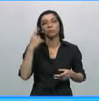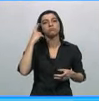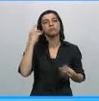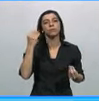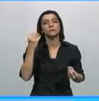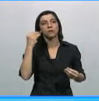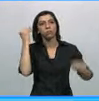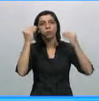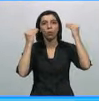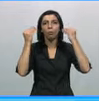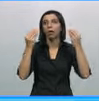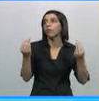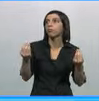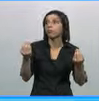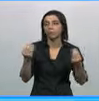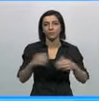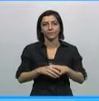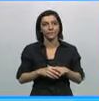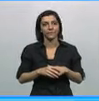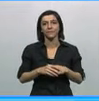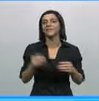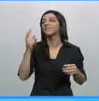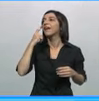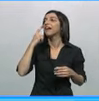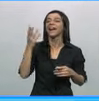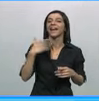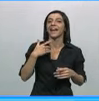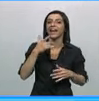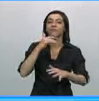Bueno, adelantale, así el Chacho arma el equipo en relación a eso.